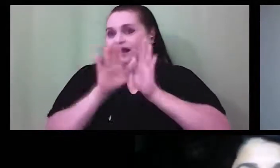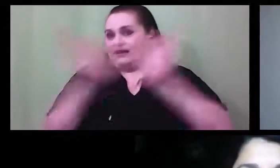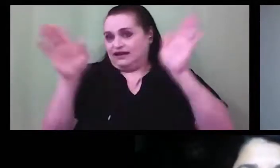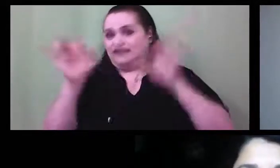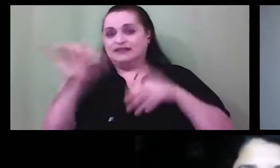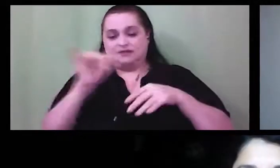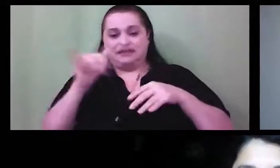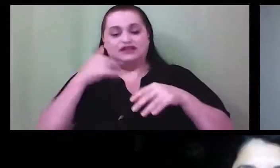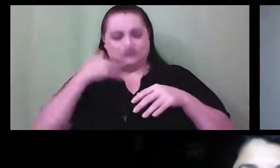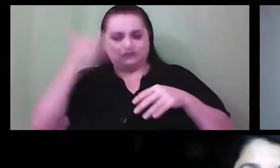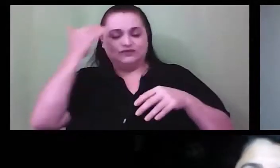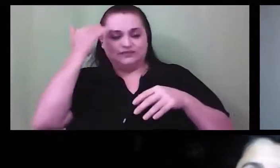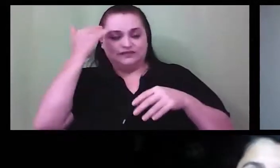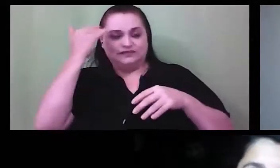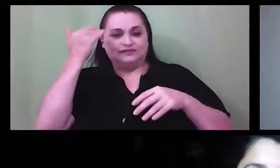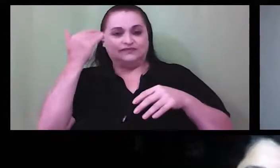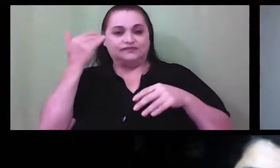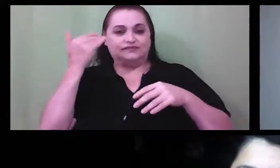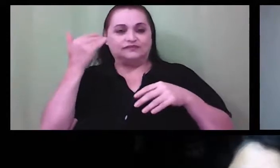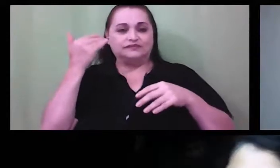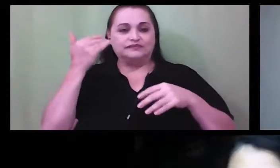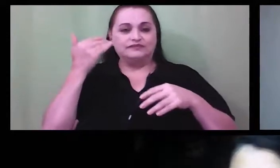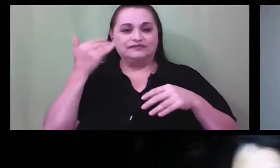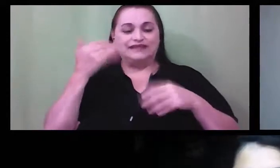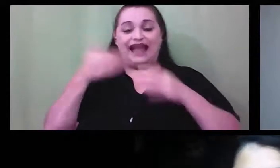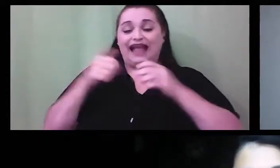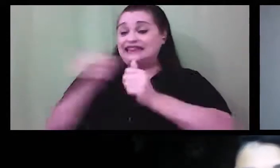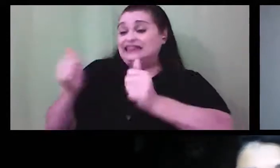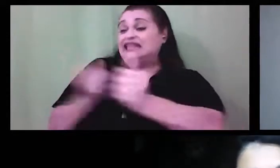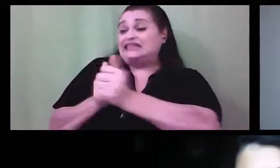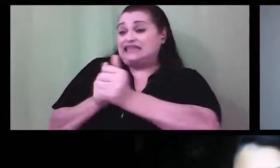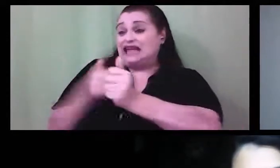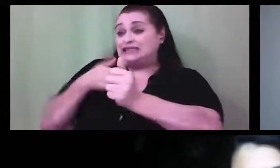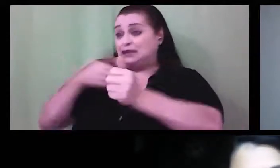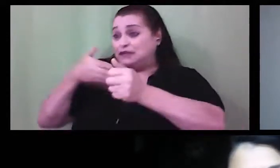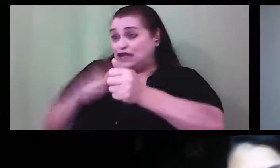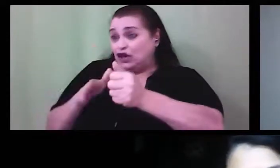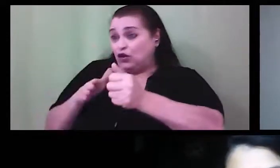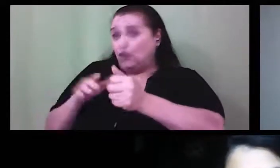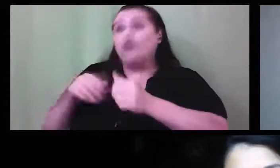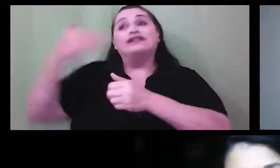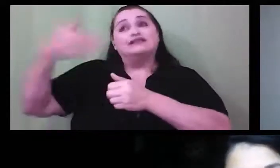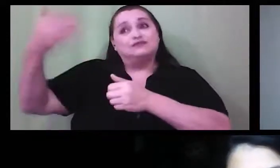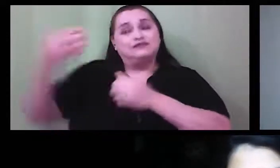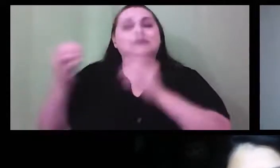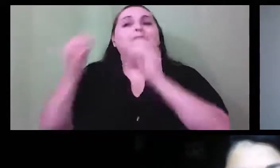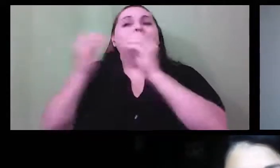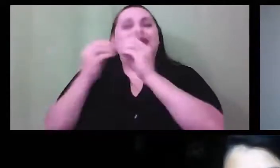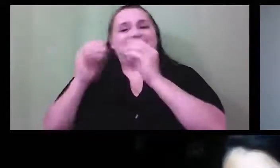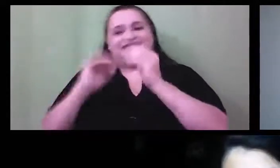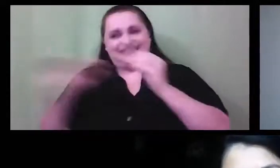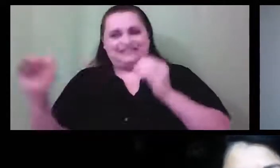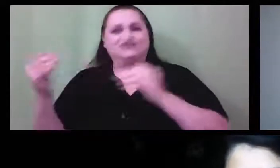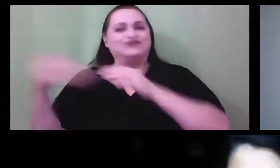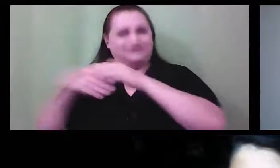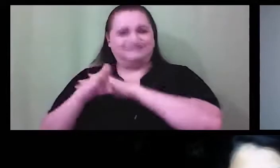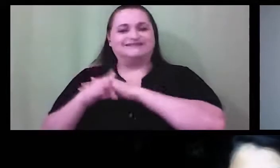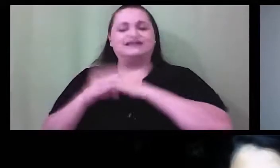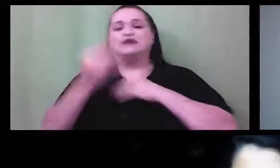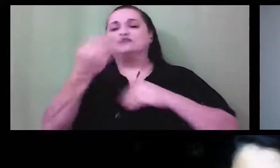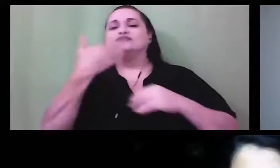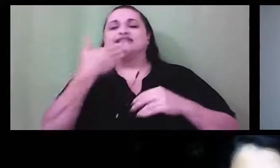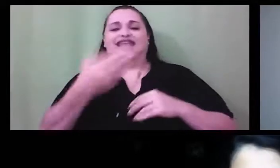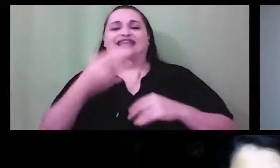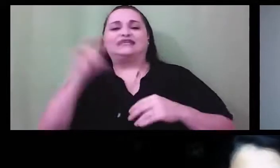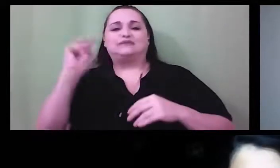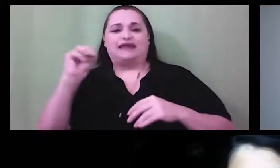yo sé que, no, que detrás de José Luis van a venir más niños después. Muchos niños. Muchas gracias, Mariana.